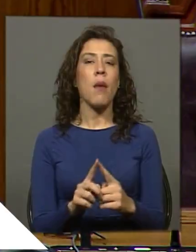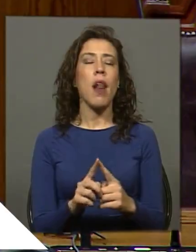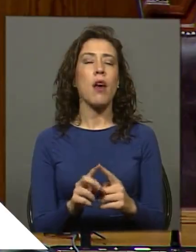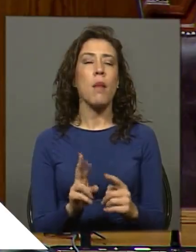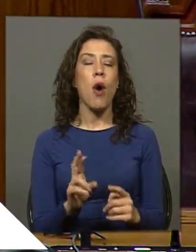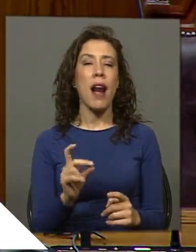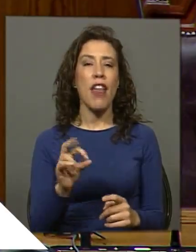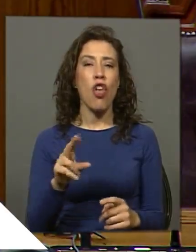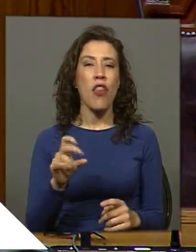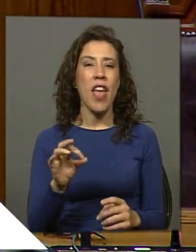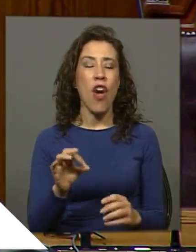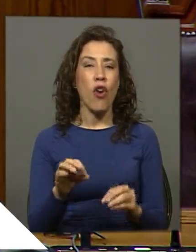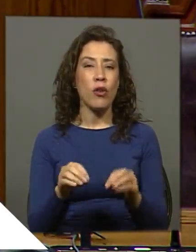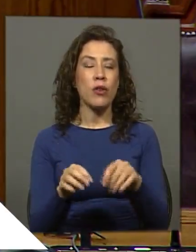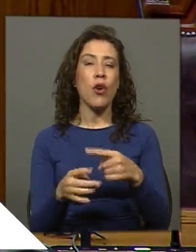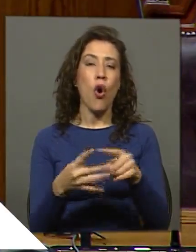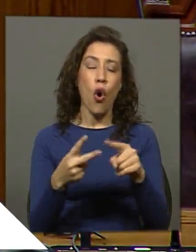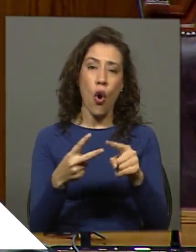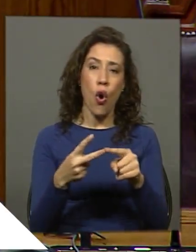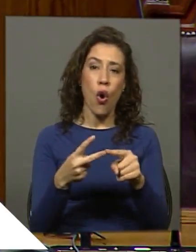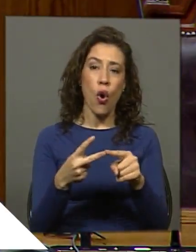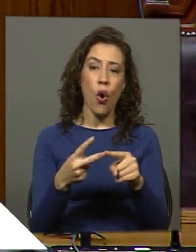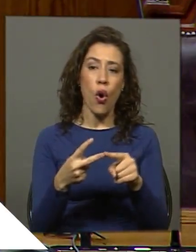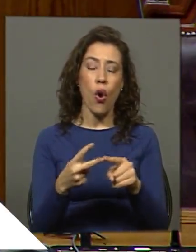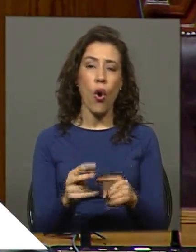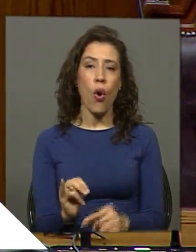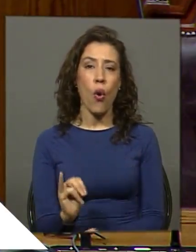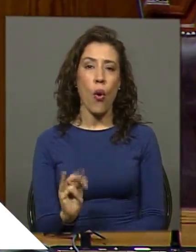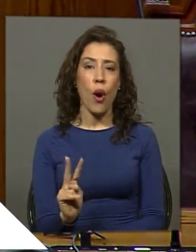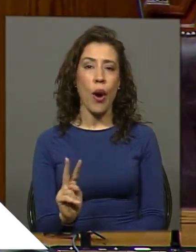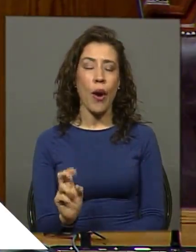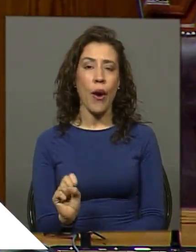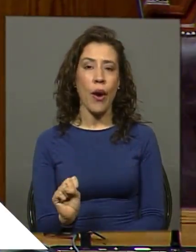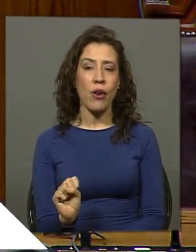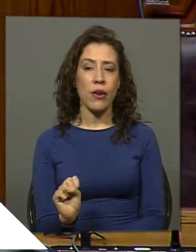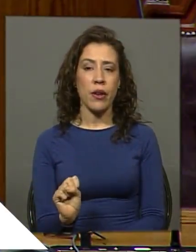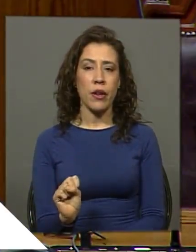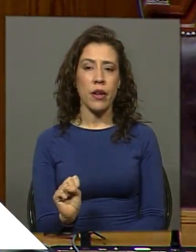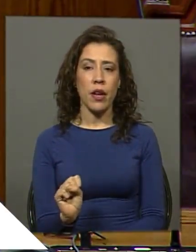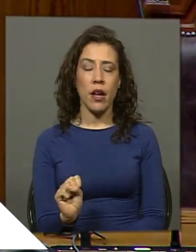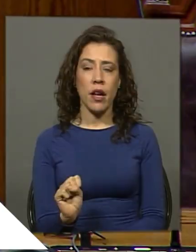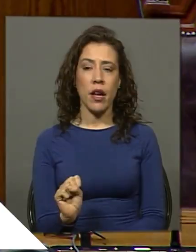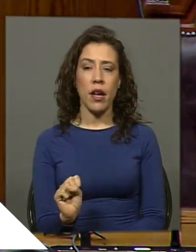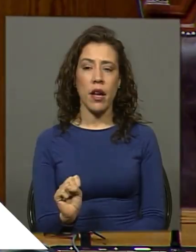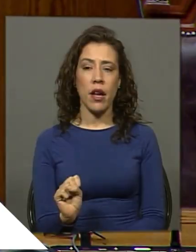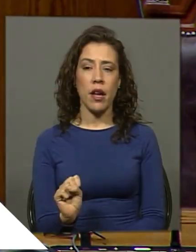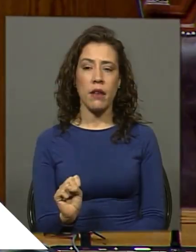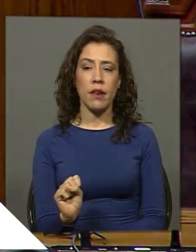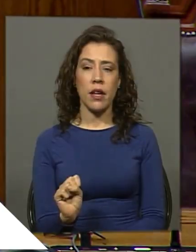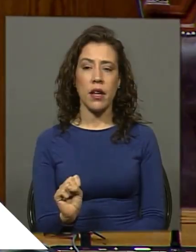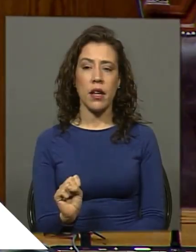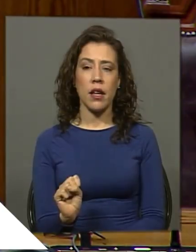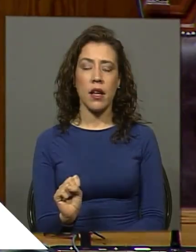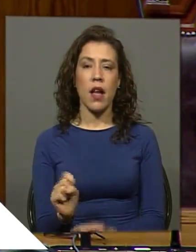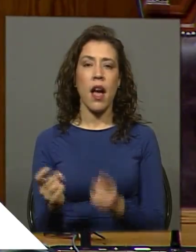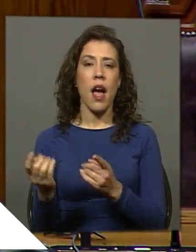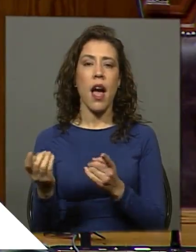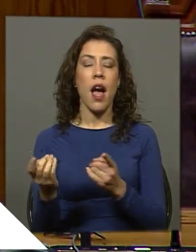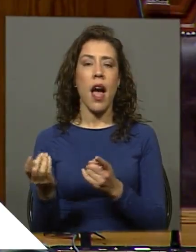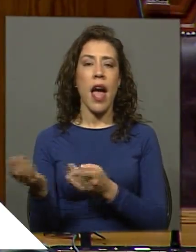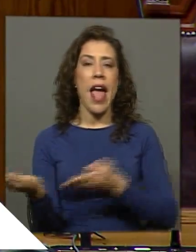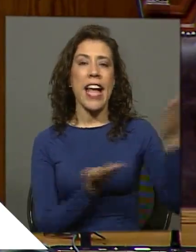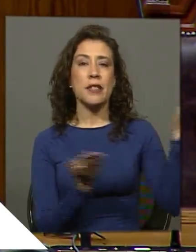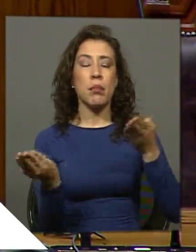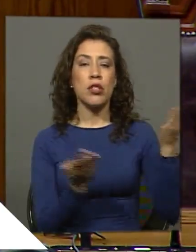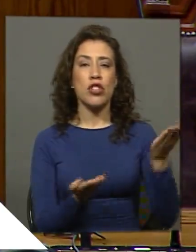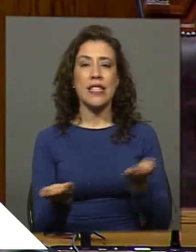y otro tiene que ver con el IVA de el caso de las exportaciones de servicio